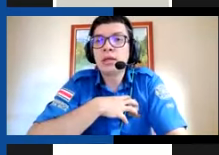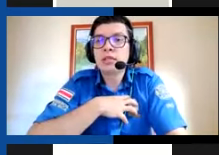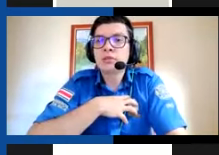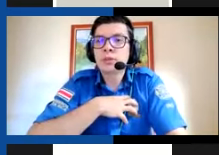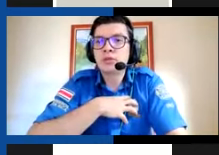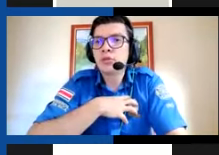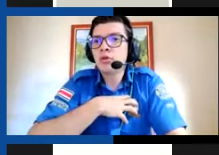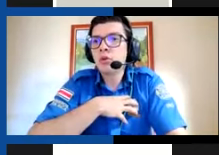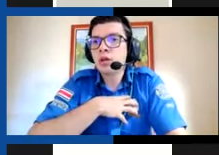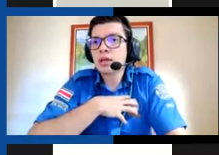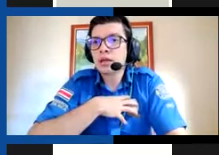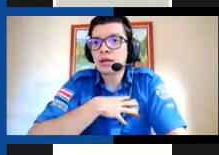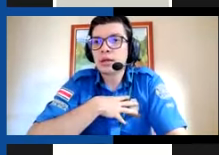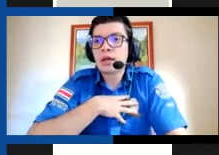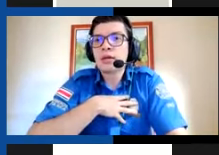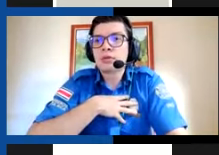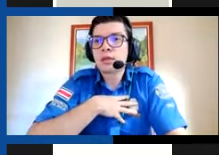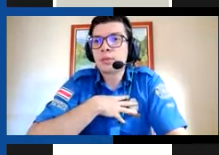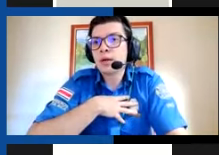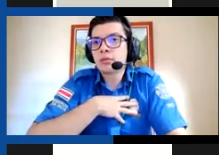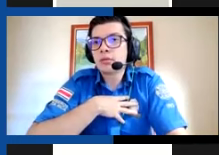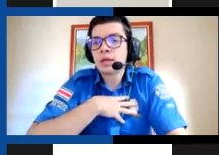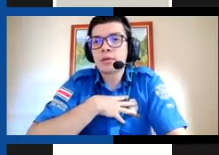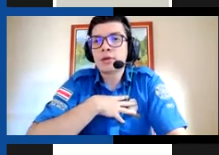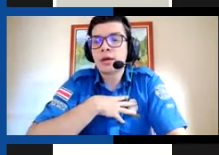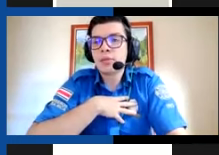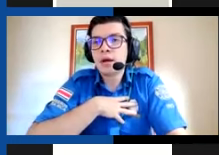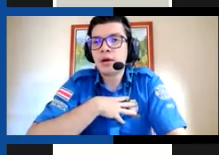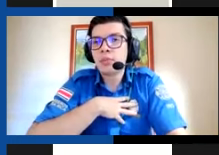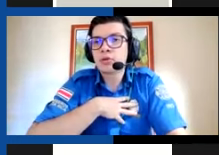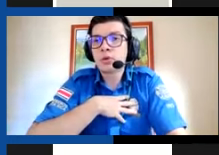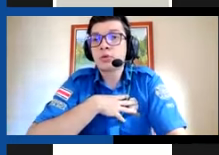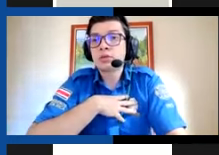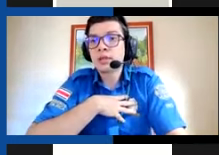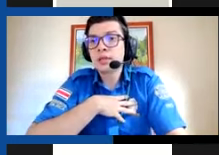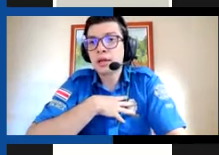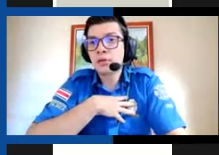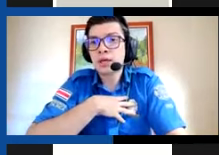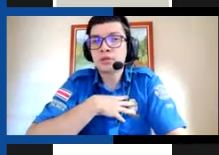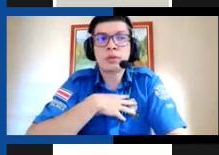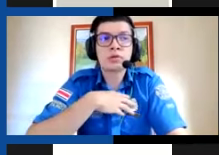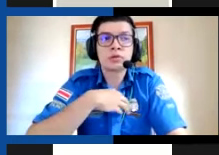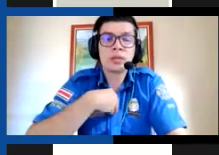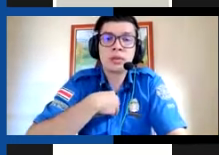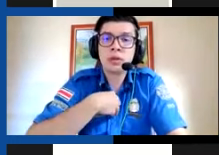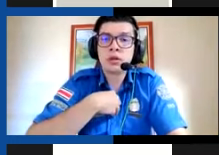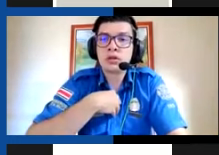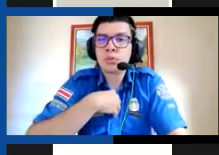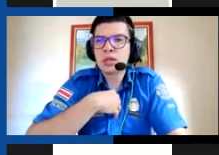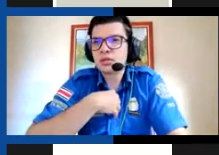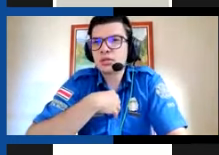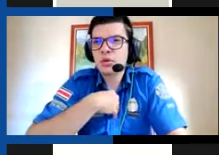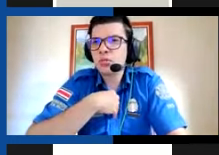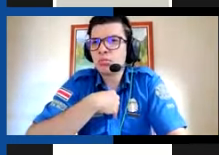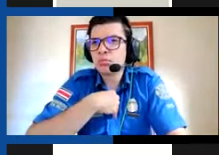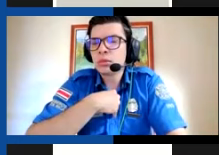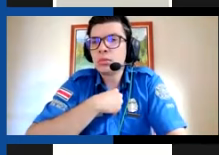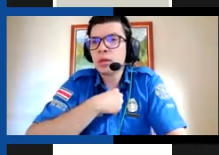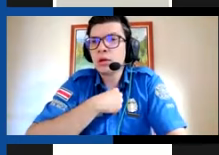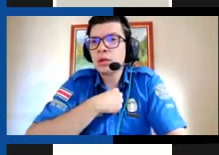y en la inspección me doy cuenta que hay algo que está malo y que tengo que cambiarlo, pero eso va a costar dinero, que eso me va a costar a mi reputación, yo